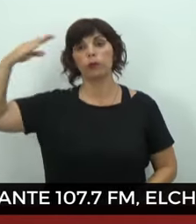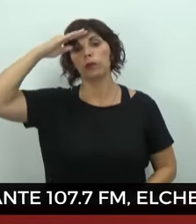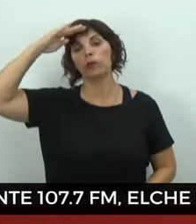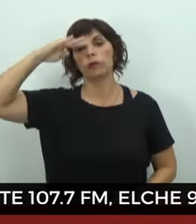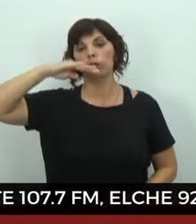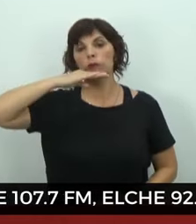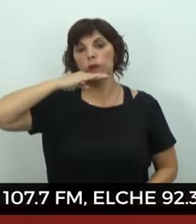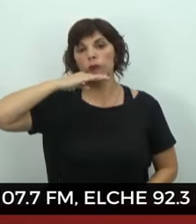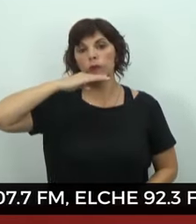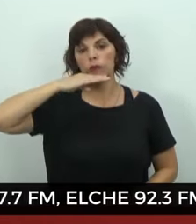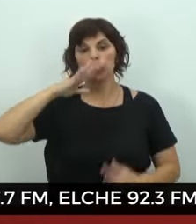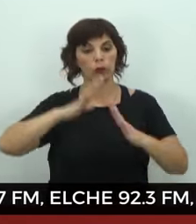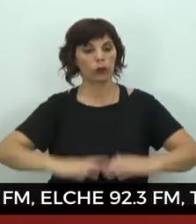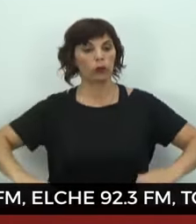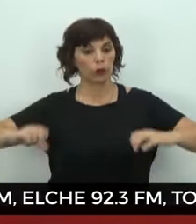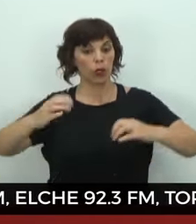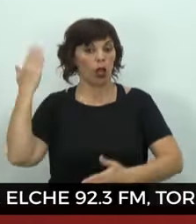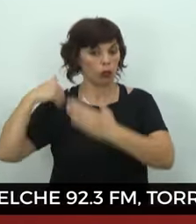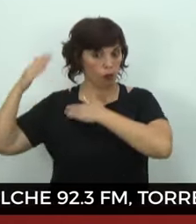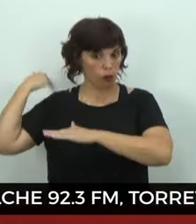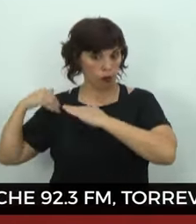Él ya hizo diferentes pactos.